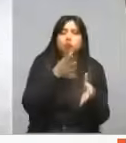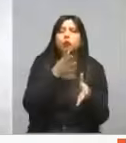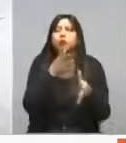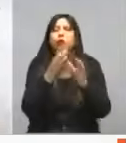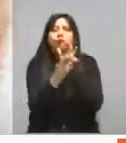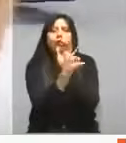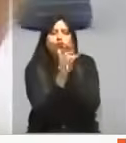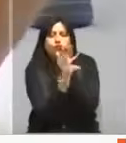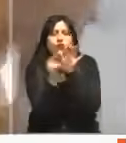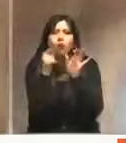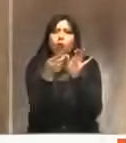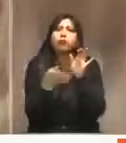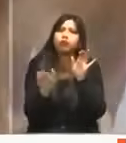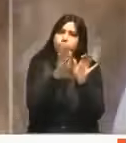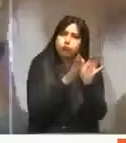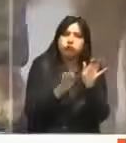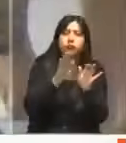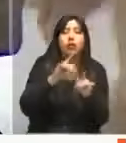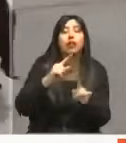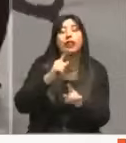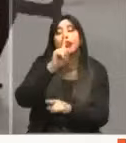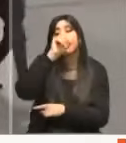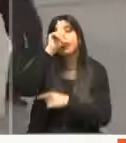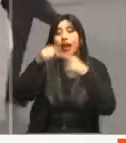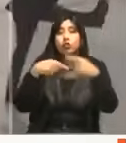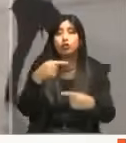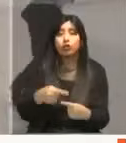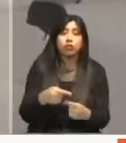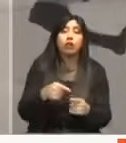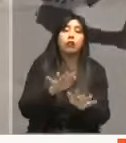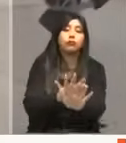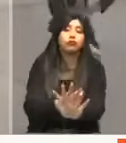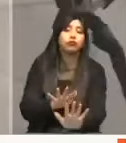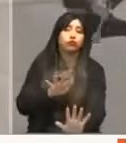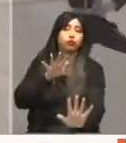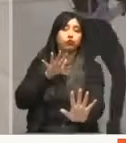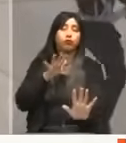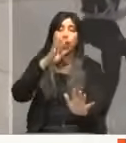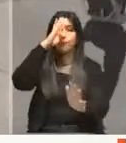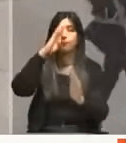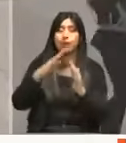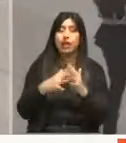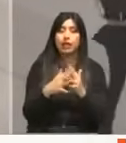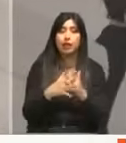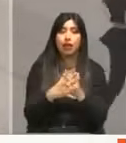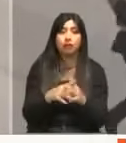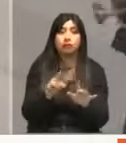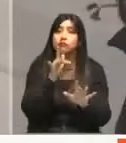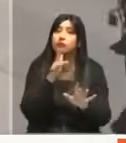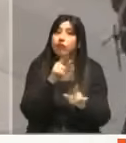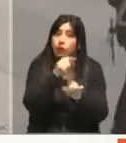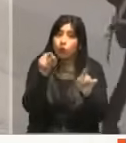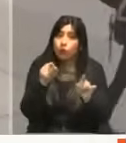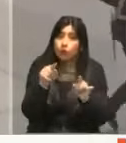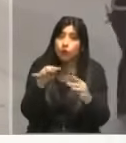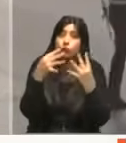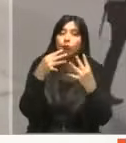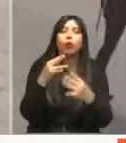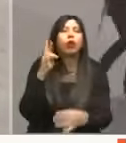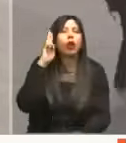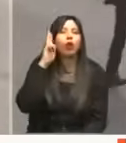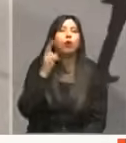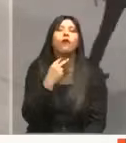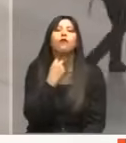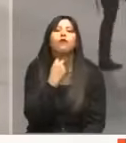del Ejército con la tradicional parada militar. Y ponga atención, porque quizás usted recuerde esta voz.